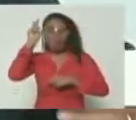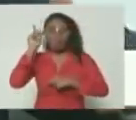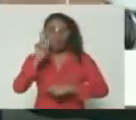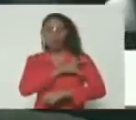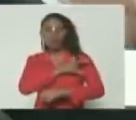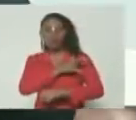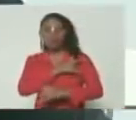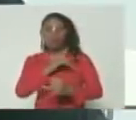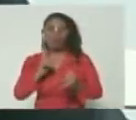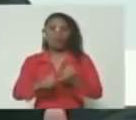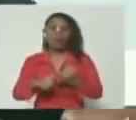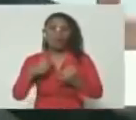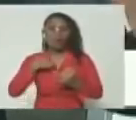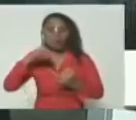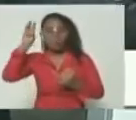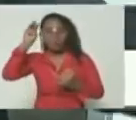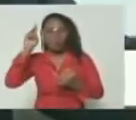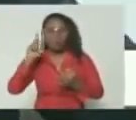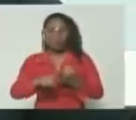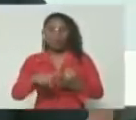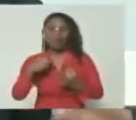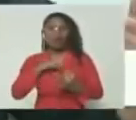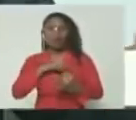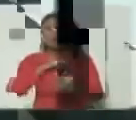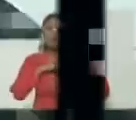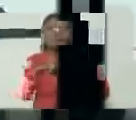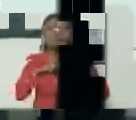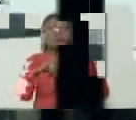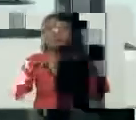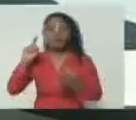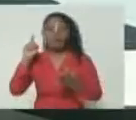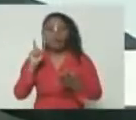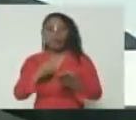universitarios, a nuestros maestros, a nuestros policías,